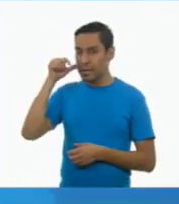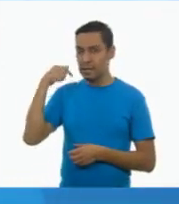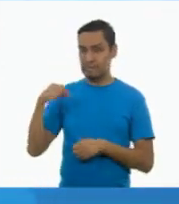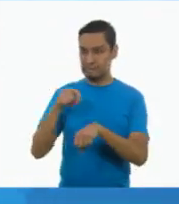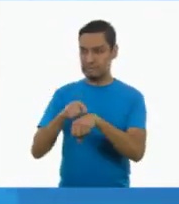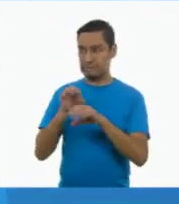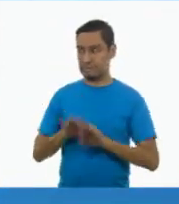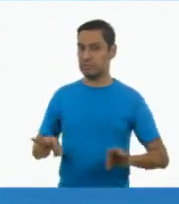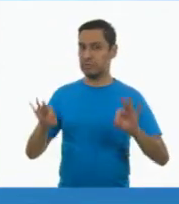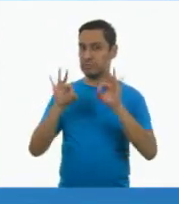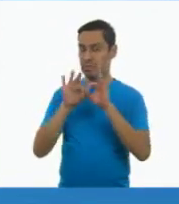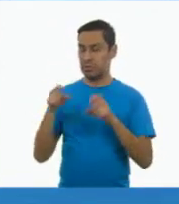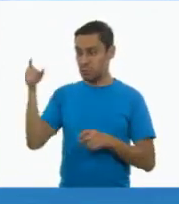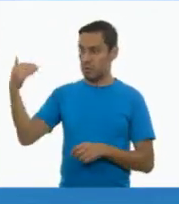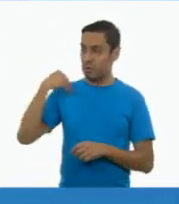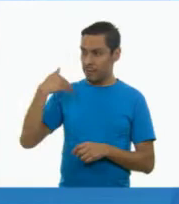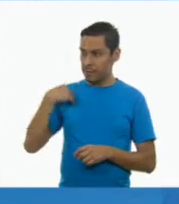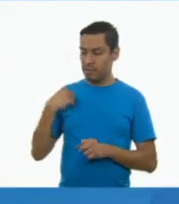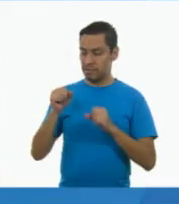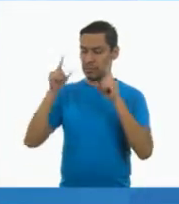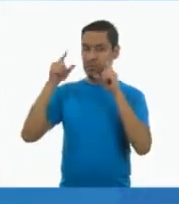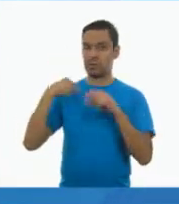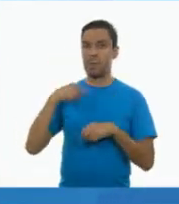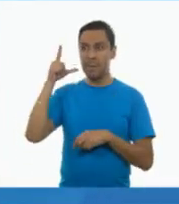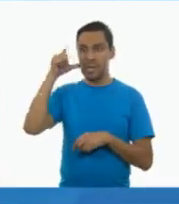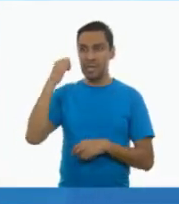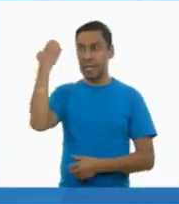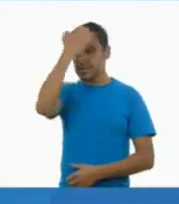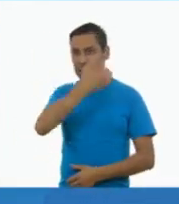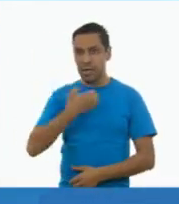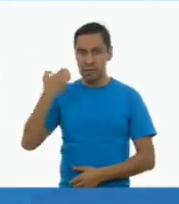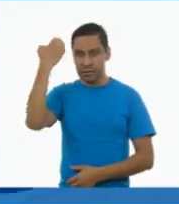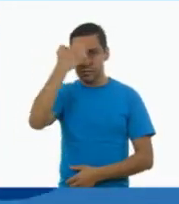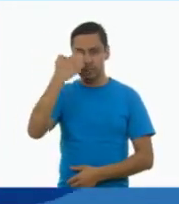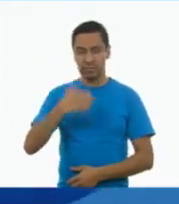mañana tengo examen. Ok. Bye, pa.